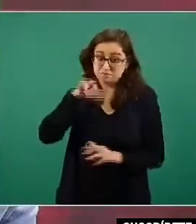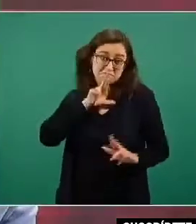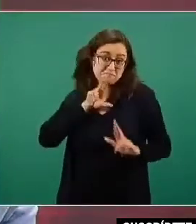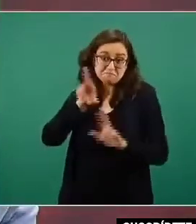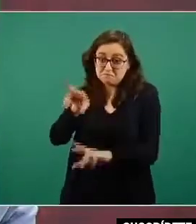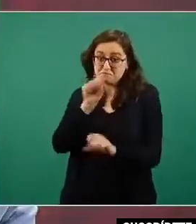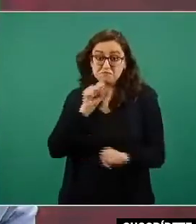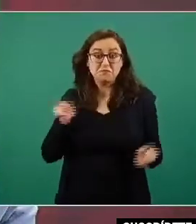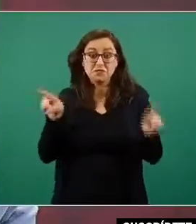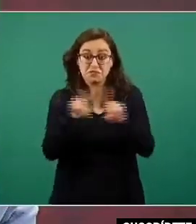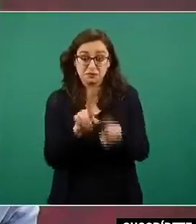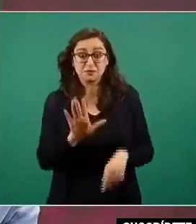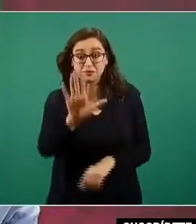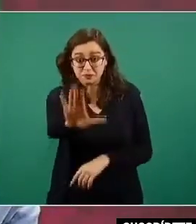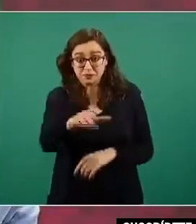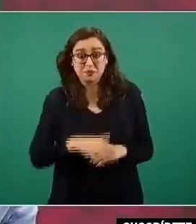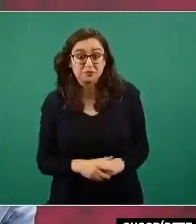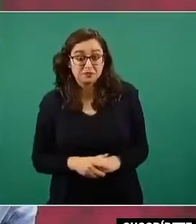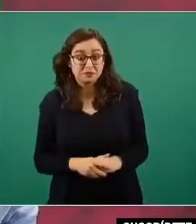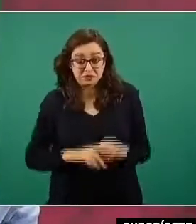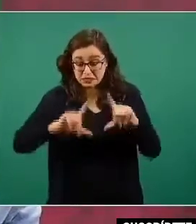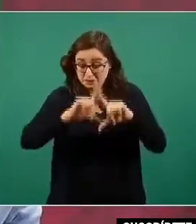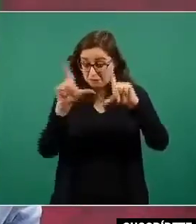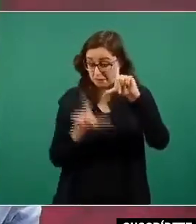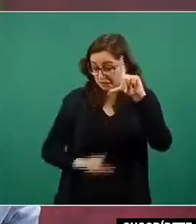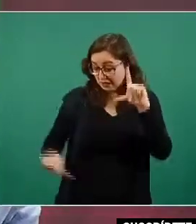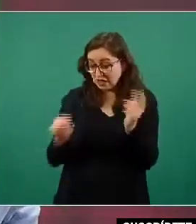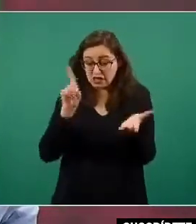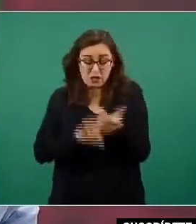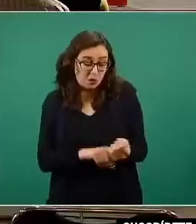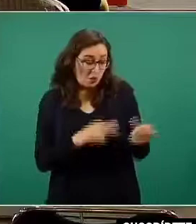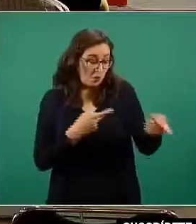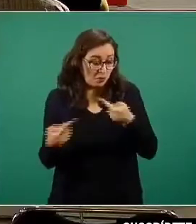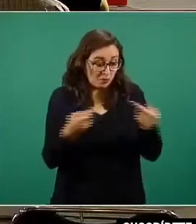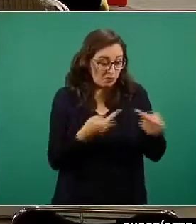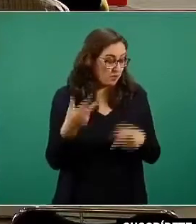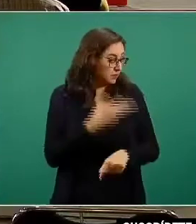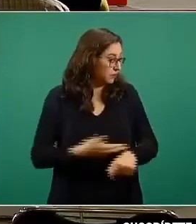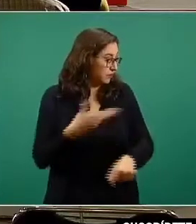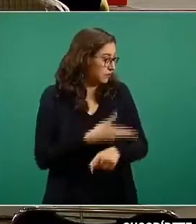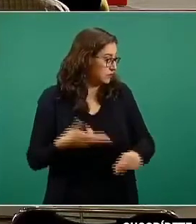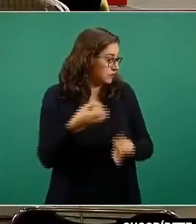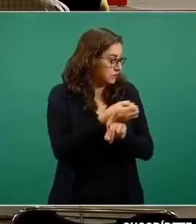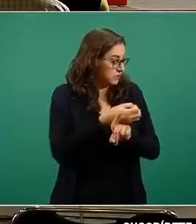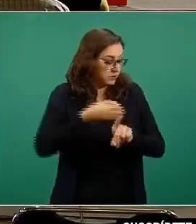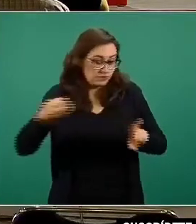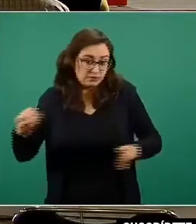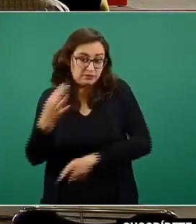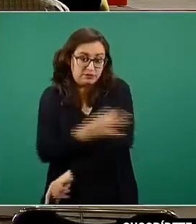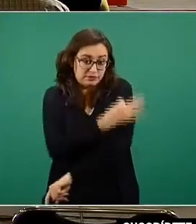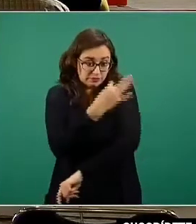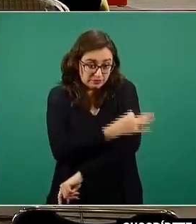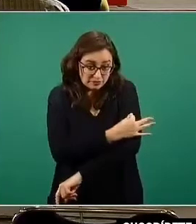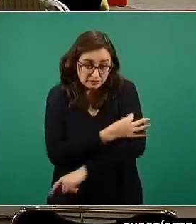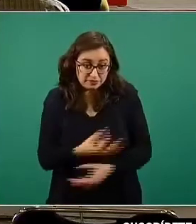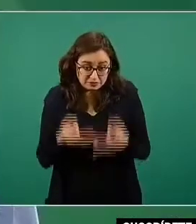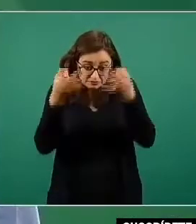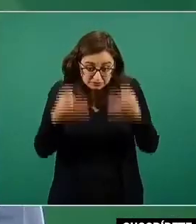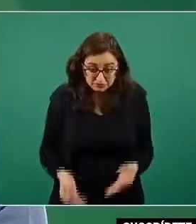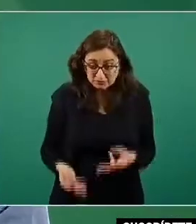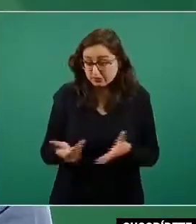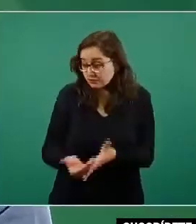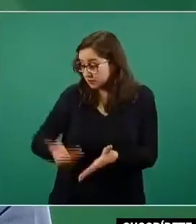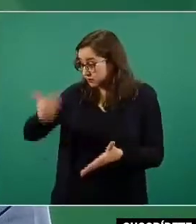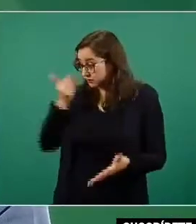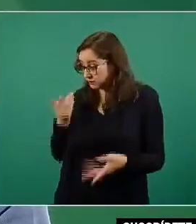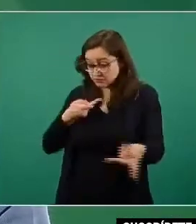Si al interior de un país hay un plan nacional, una estrategia nacional de vacunación contra COVID, que lleva meses desde